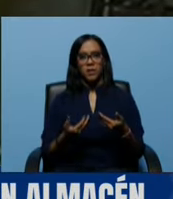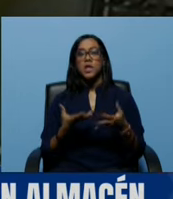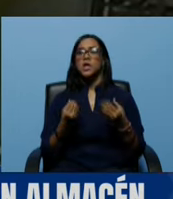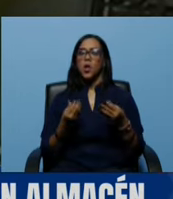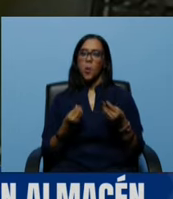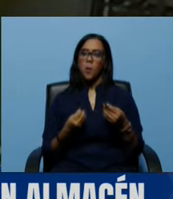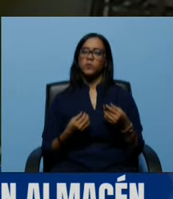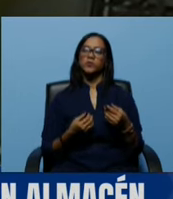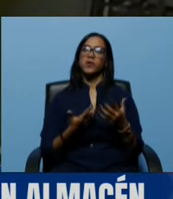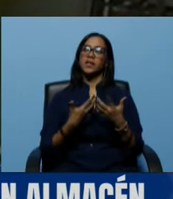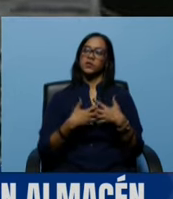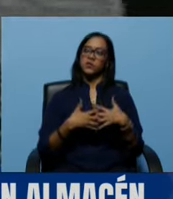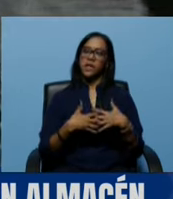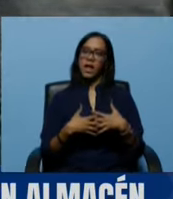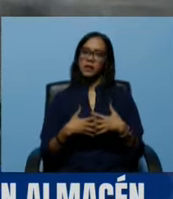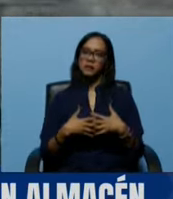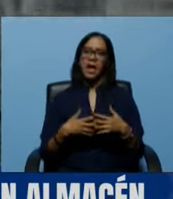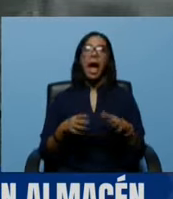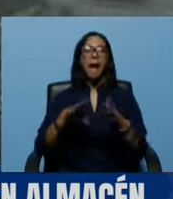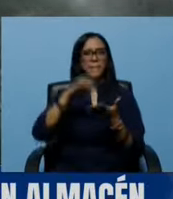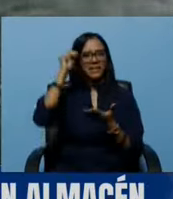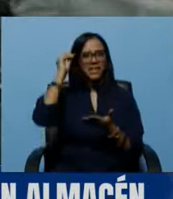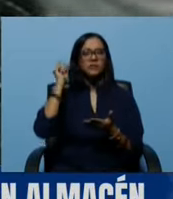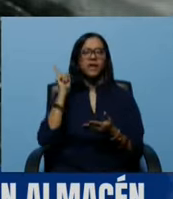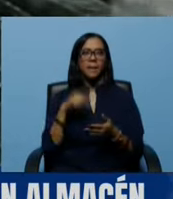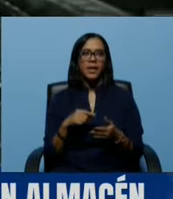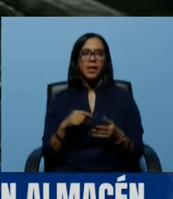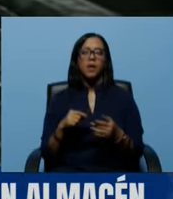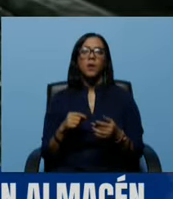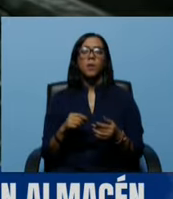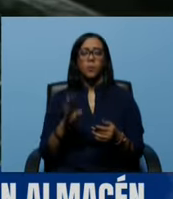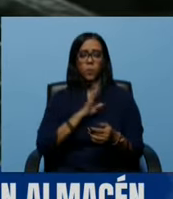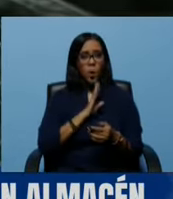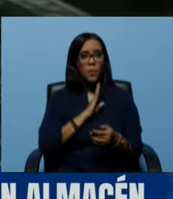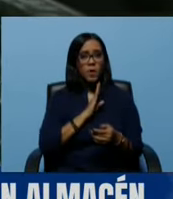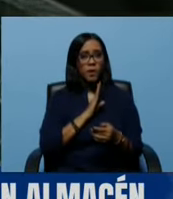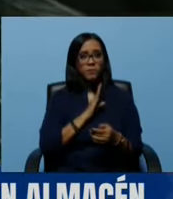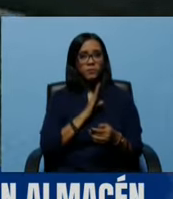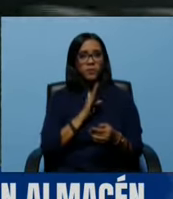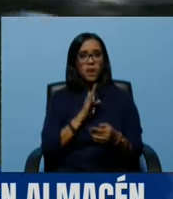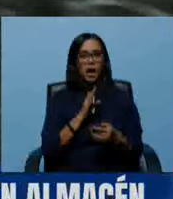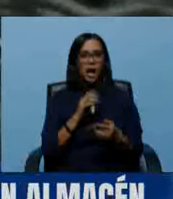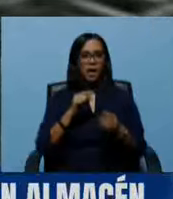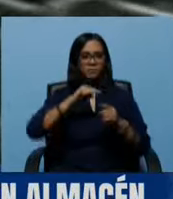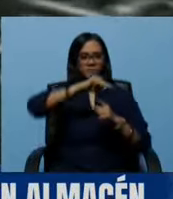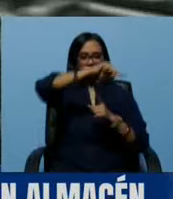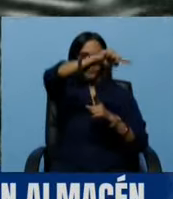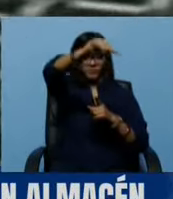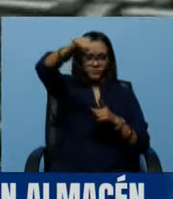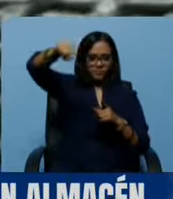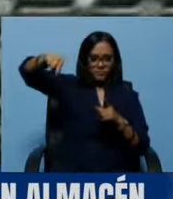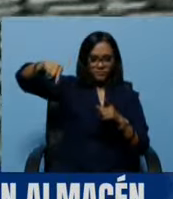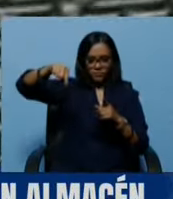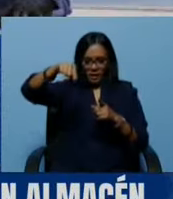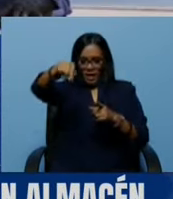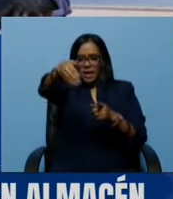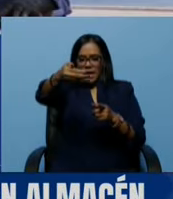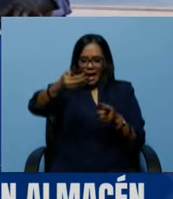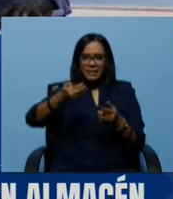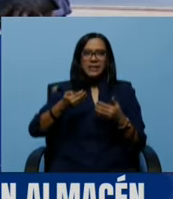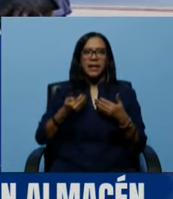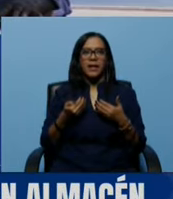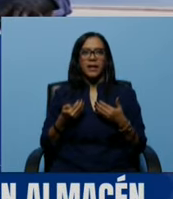muchos industriales aprendieron también por su cuenta a triangular y a traer